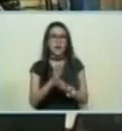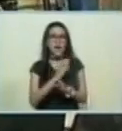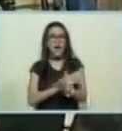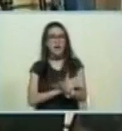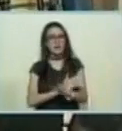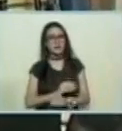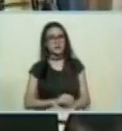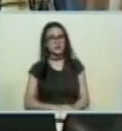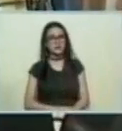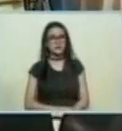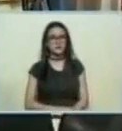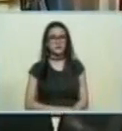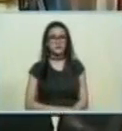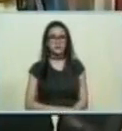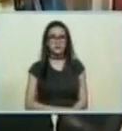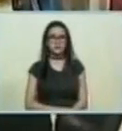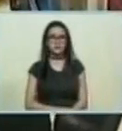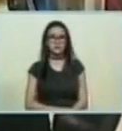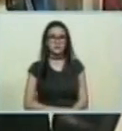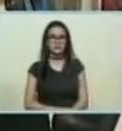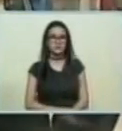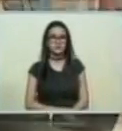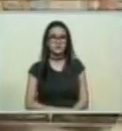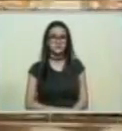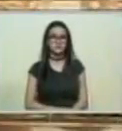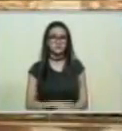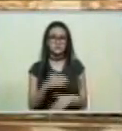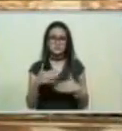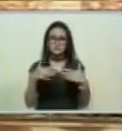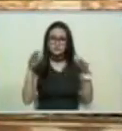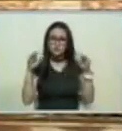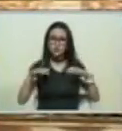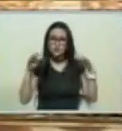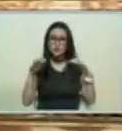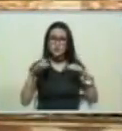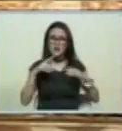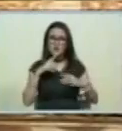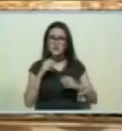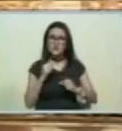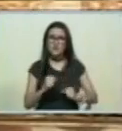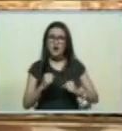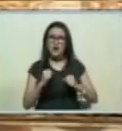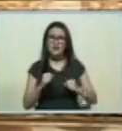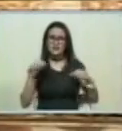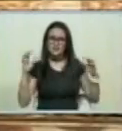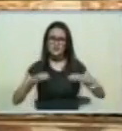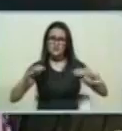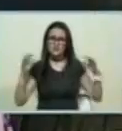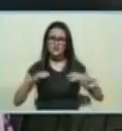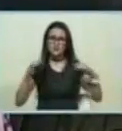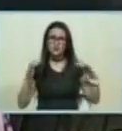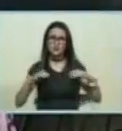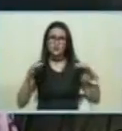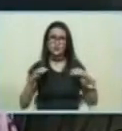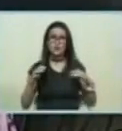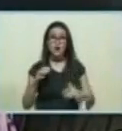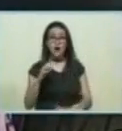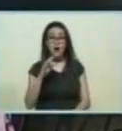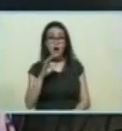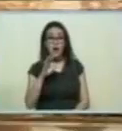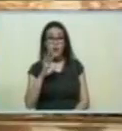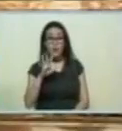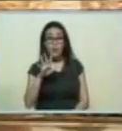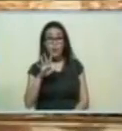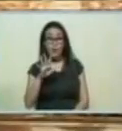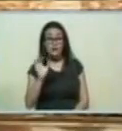preventivo, y nos ha llevado a tener un periodo de lluvia duro, sobre todo han pasado 4 o 5